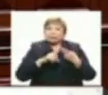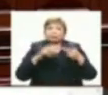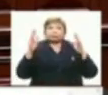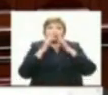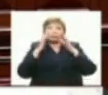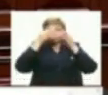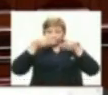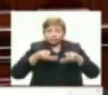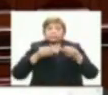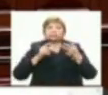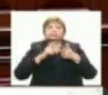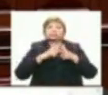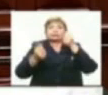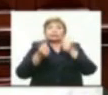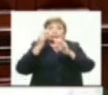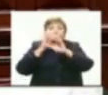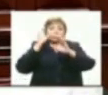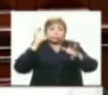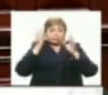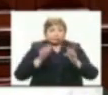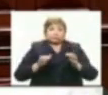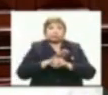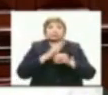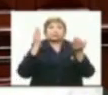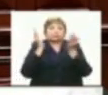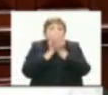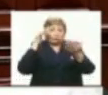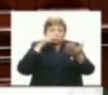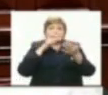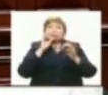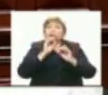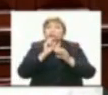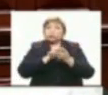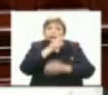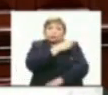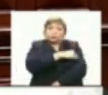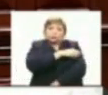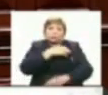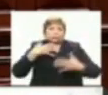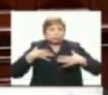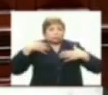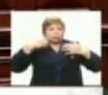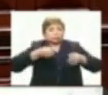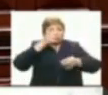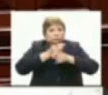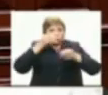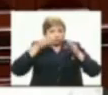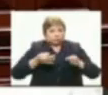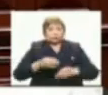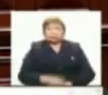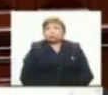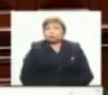vivienda adecuada, el transporte público eficiente y una educación y un sistema de salud pública pertinente y de calidad.